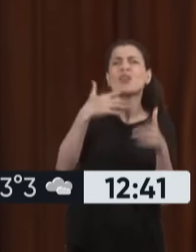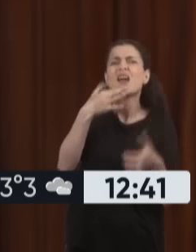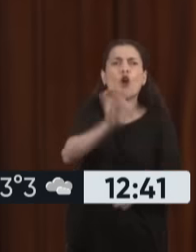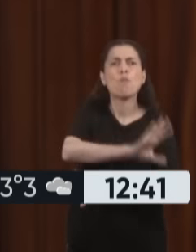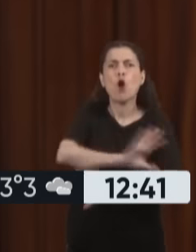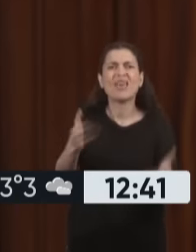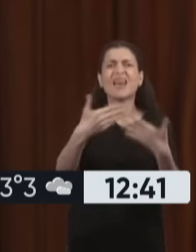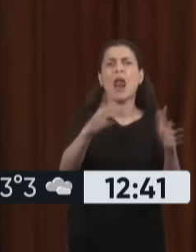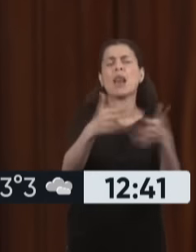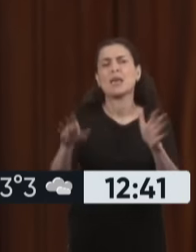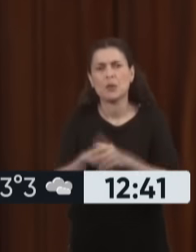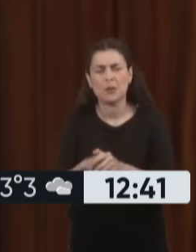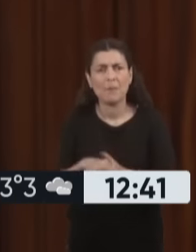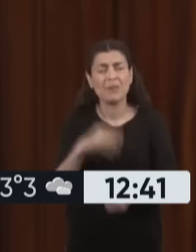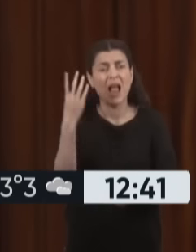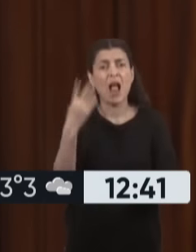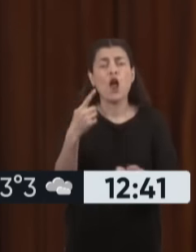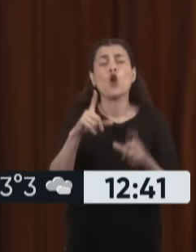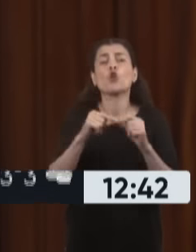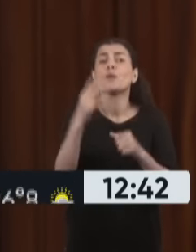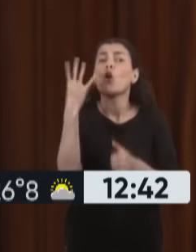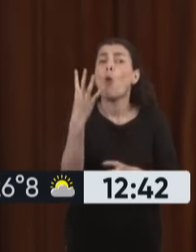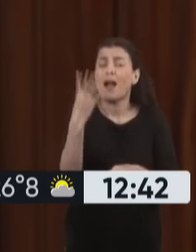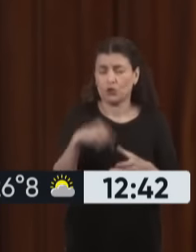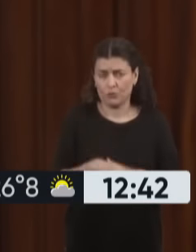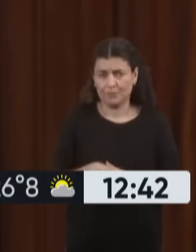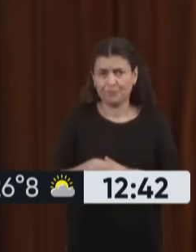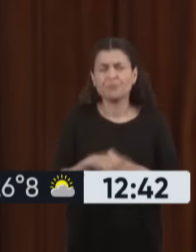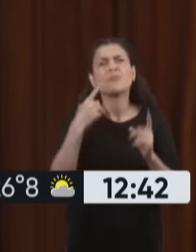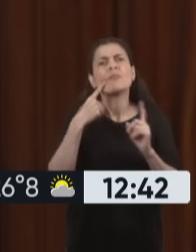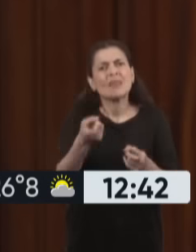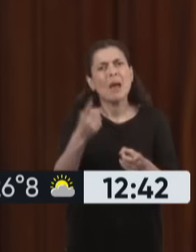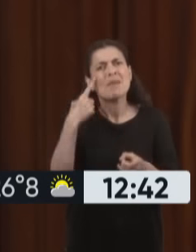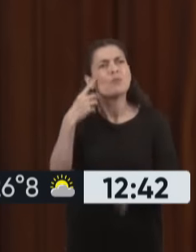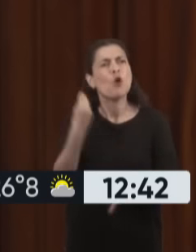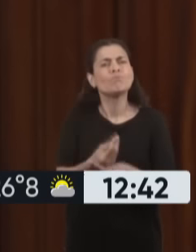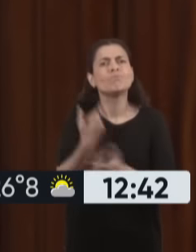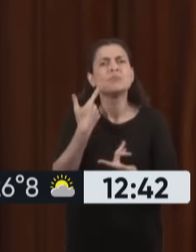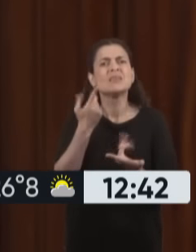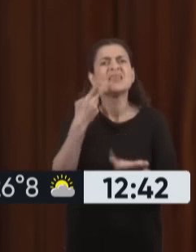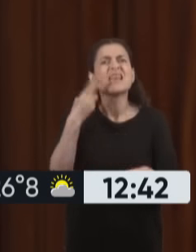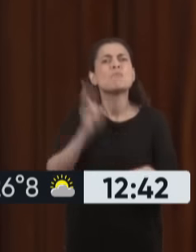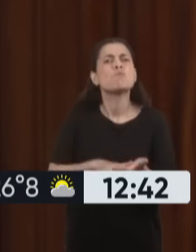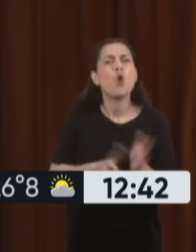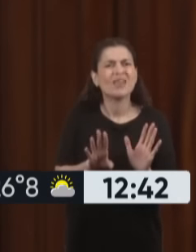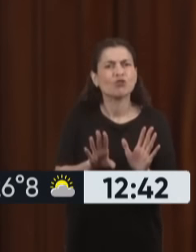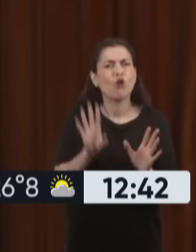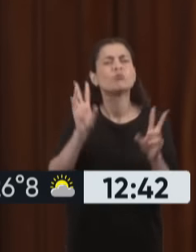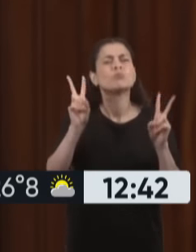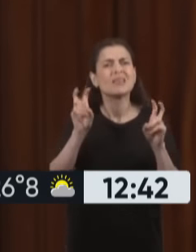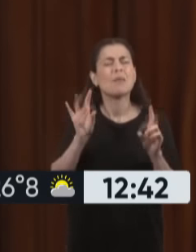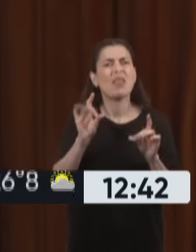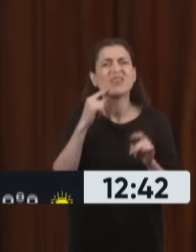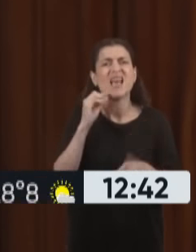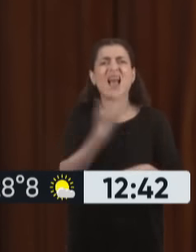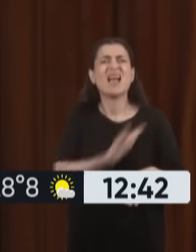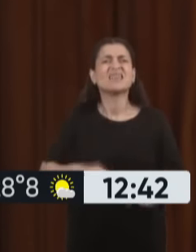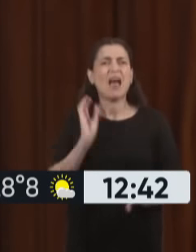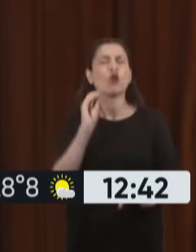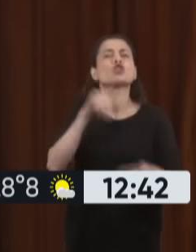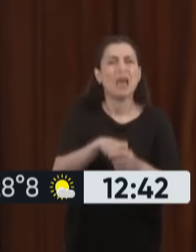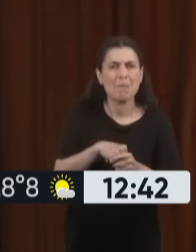La cuarta cabeza es la más grotesca de todas, porque representa el costo directo, los impuestos, o sea, la incidencia del Estado en el